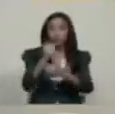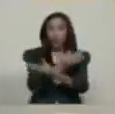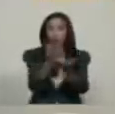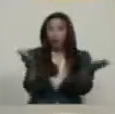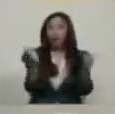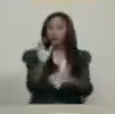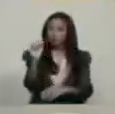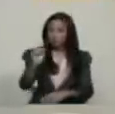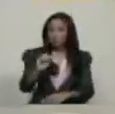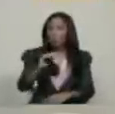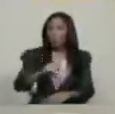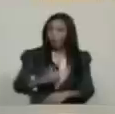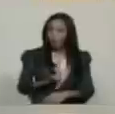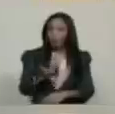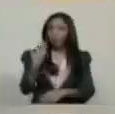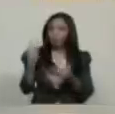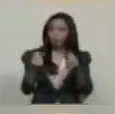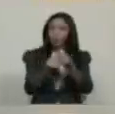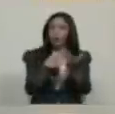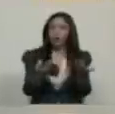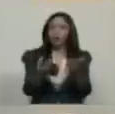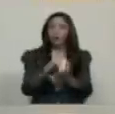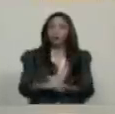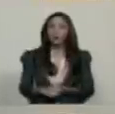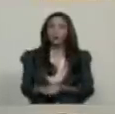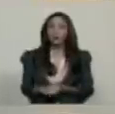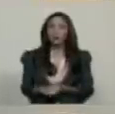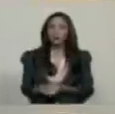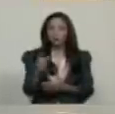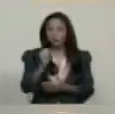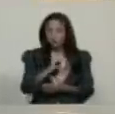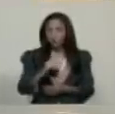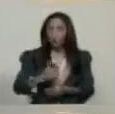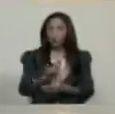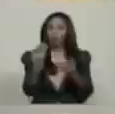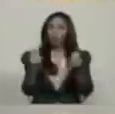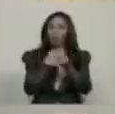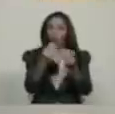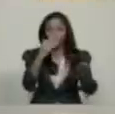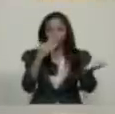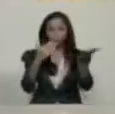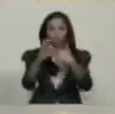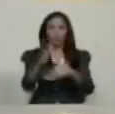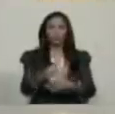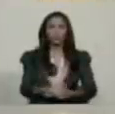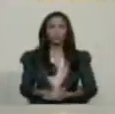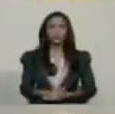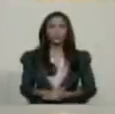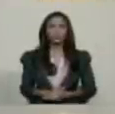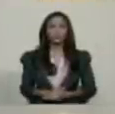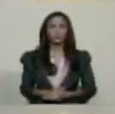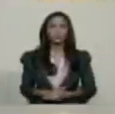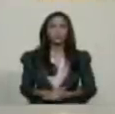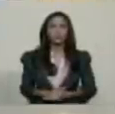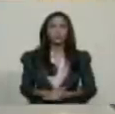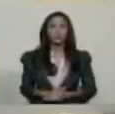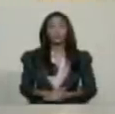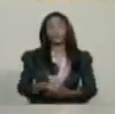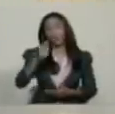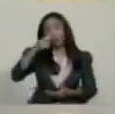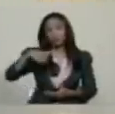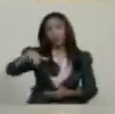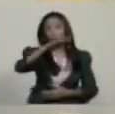es posible, juntos Venezuela podemos avanzar, solo juntos podemos avanzar. Le estoy hablando a un país